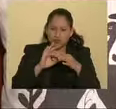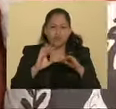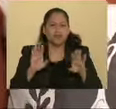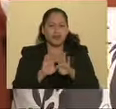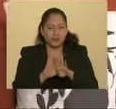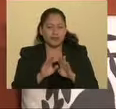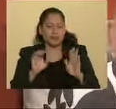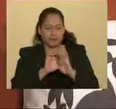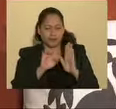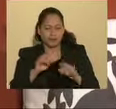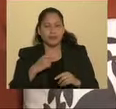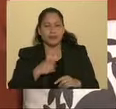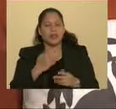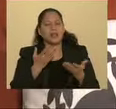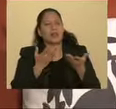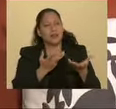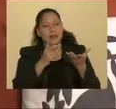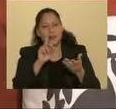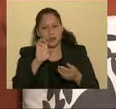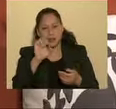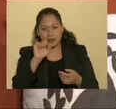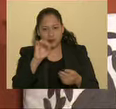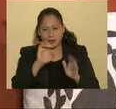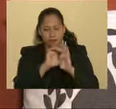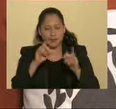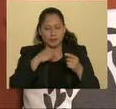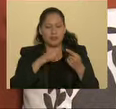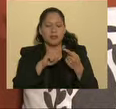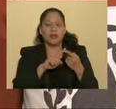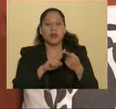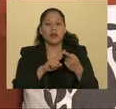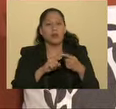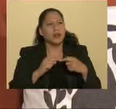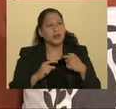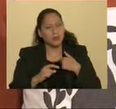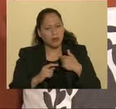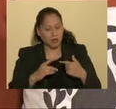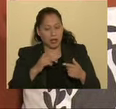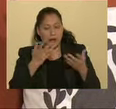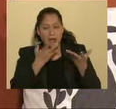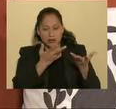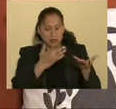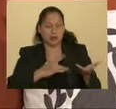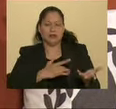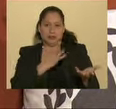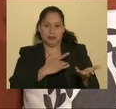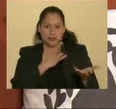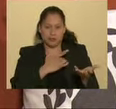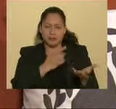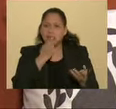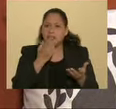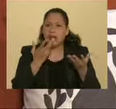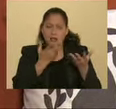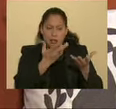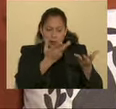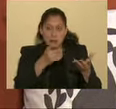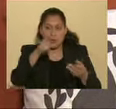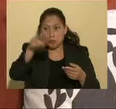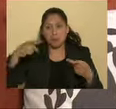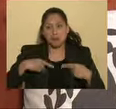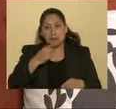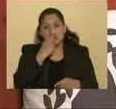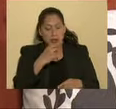un deseo, por ejemplo, la primera es, el deseo no son las emociones. La gente dice que el deseo es una emoción.